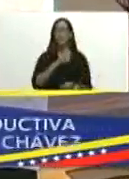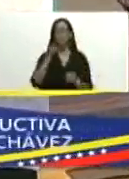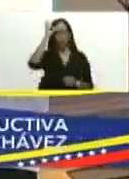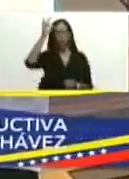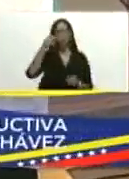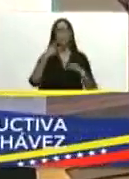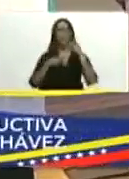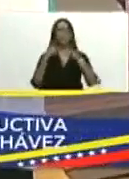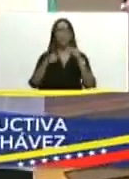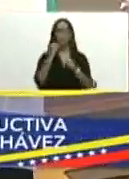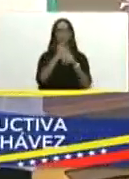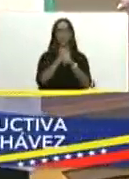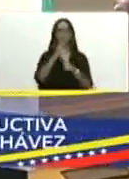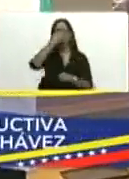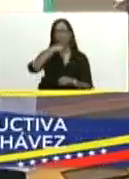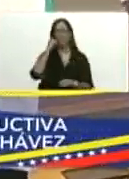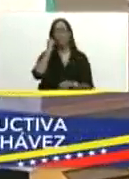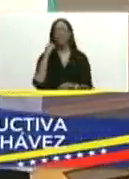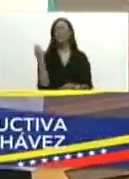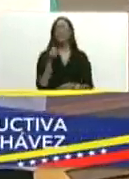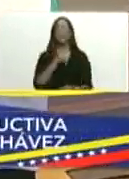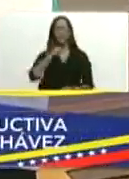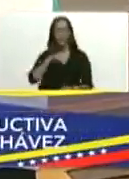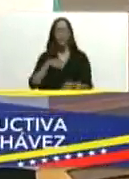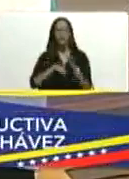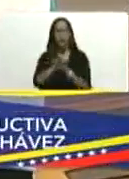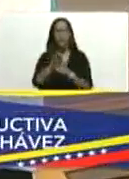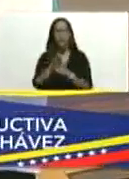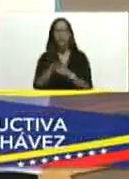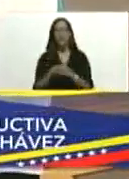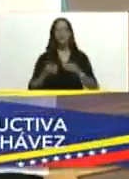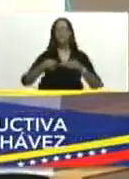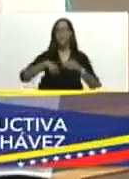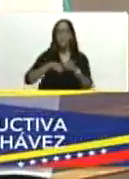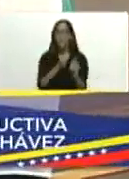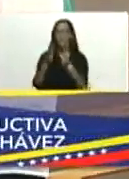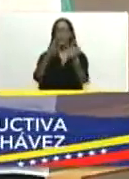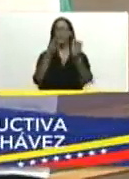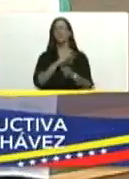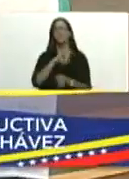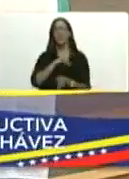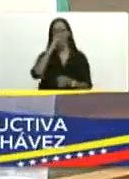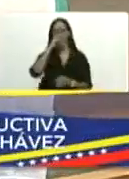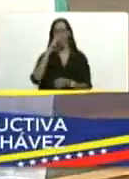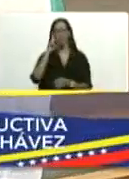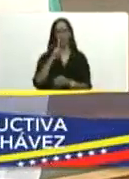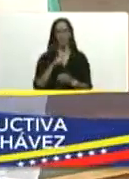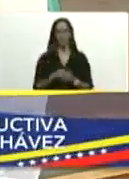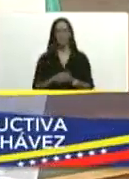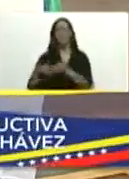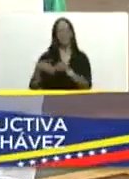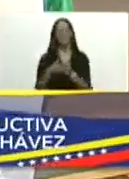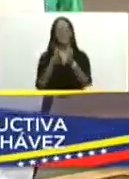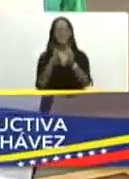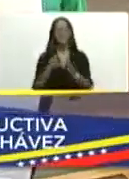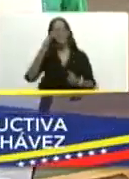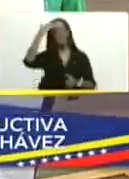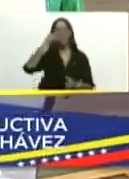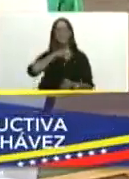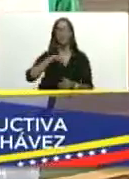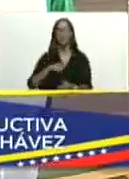de trabajadores y trabajadoras Y cómo nosotros vamos por el camino del socialismo del Siglo 21 el camino que soñó